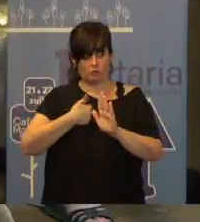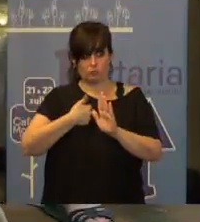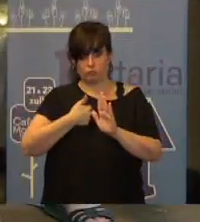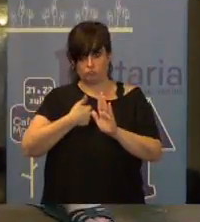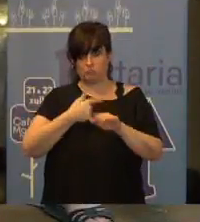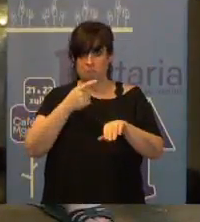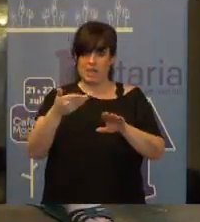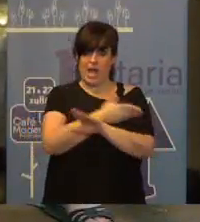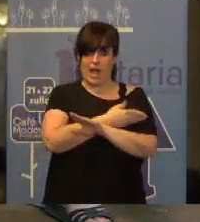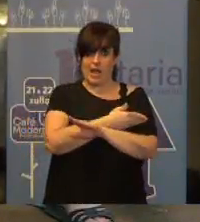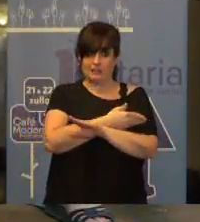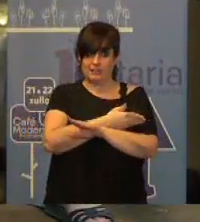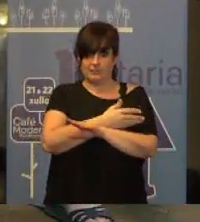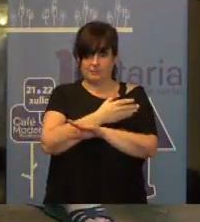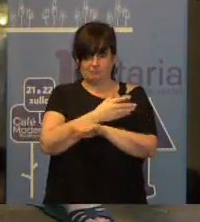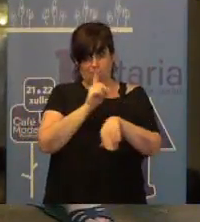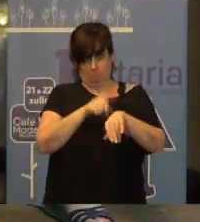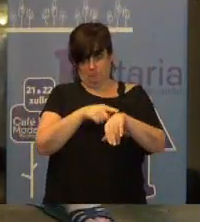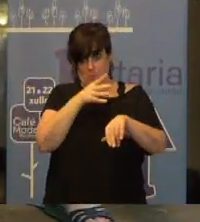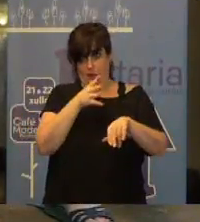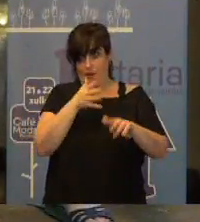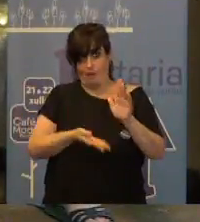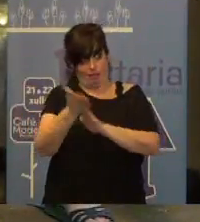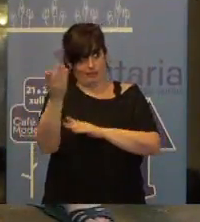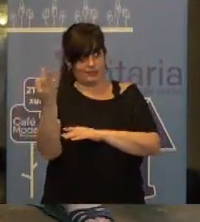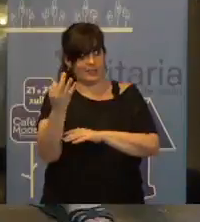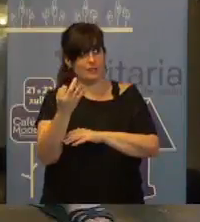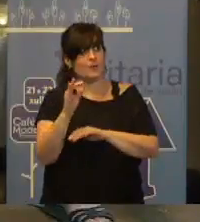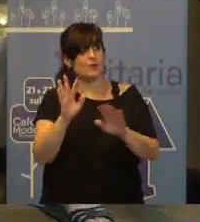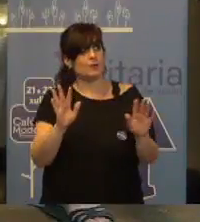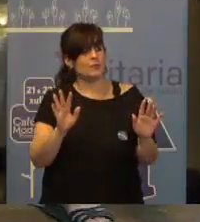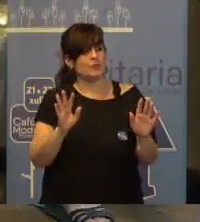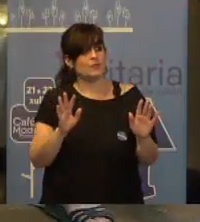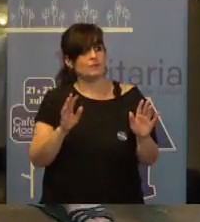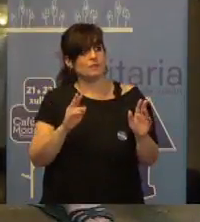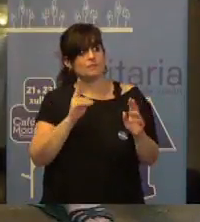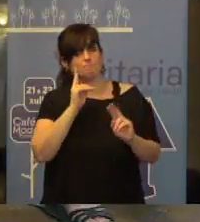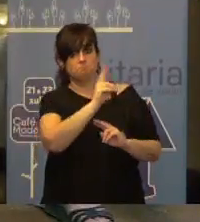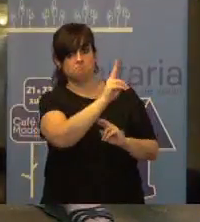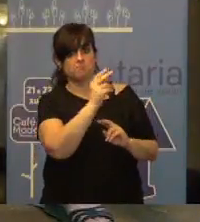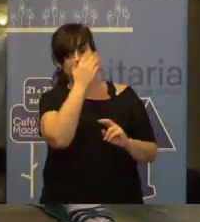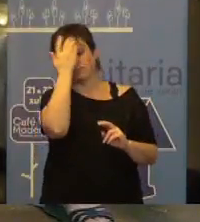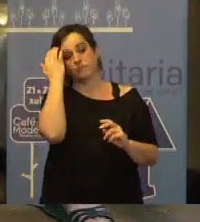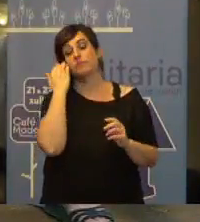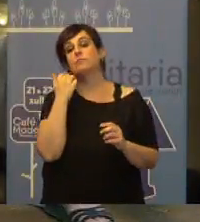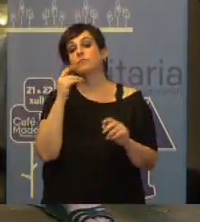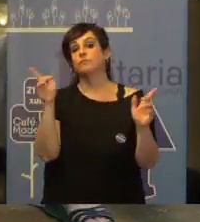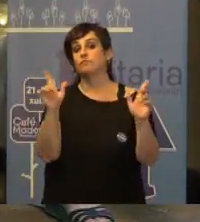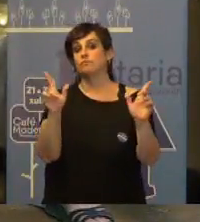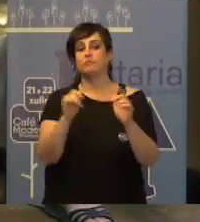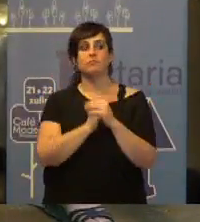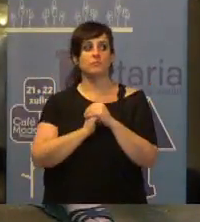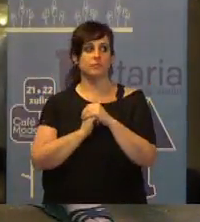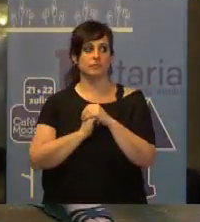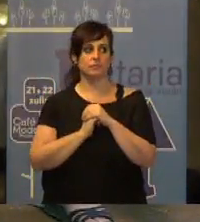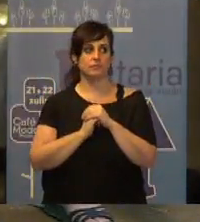porque non tiña fillos, pois eu nunha ocasión escribí neste programa, que con os que